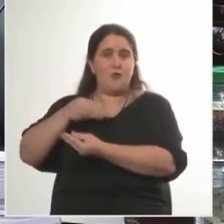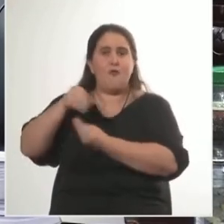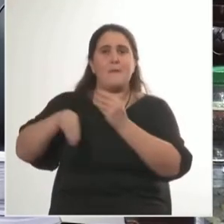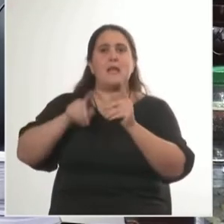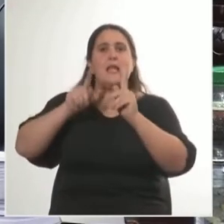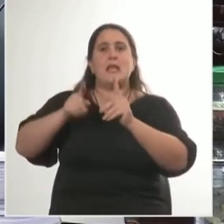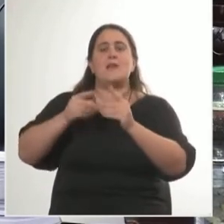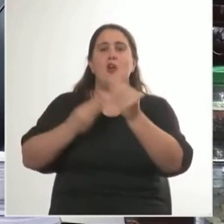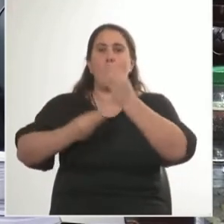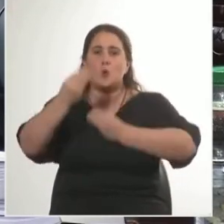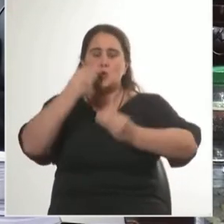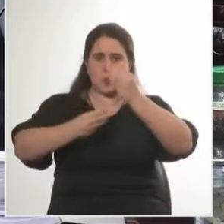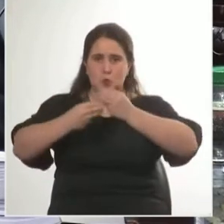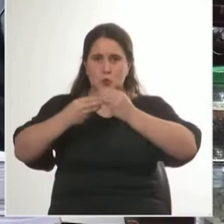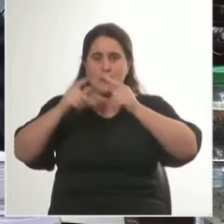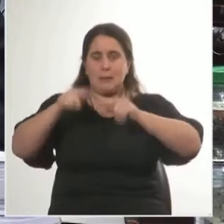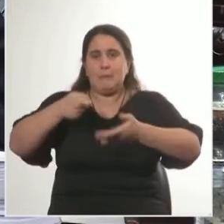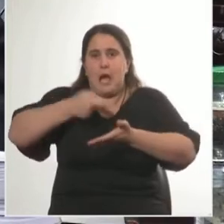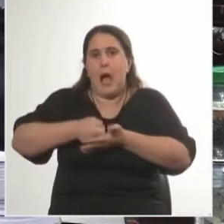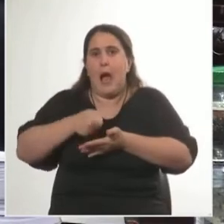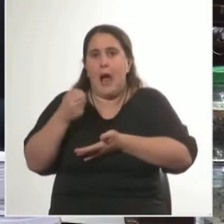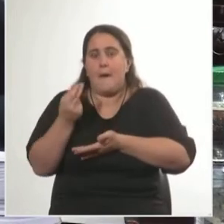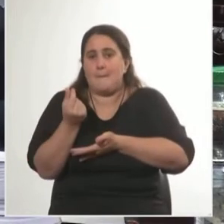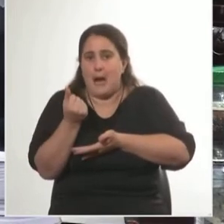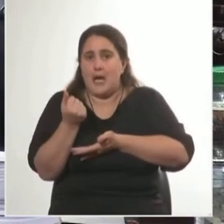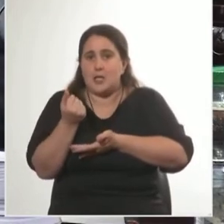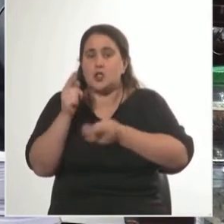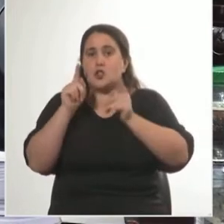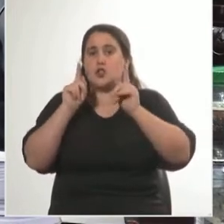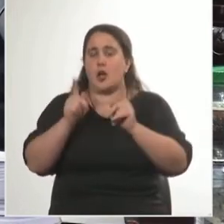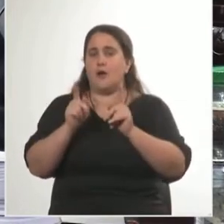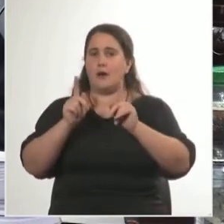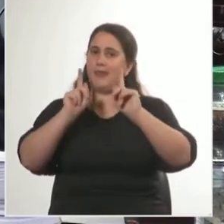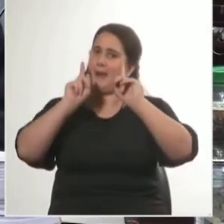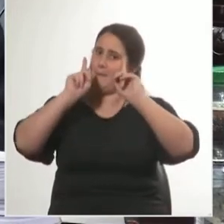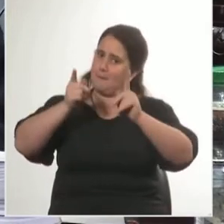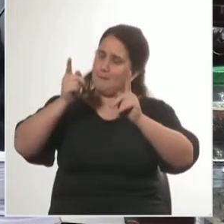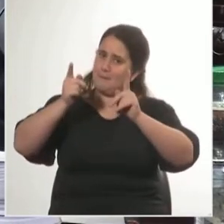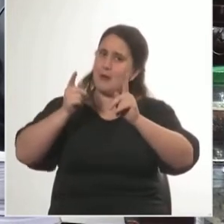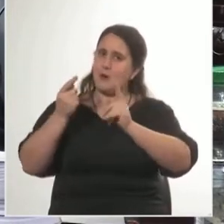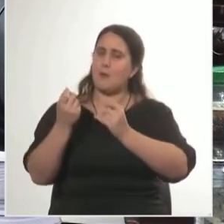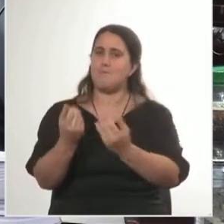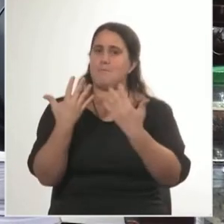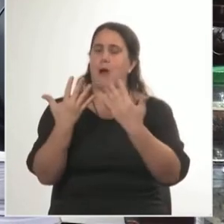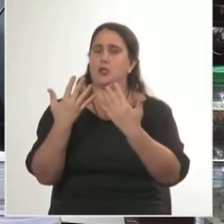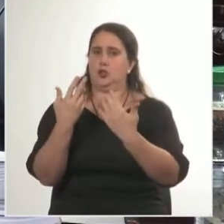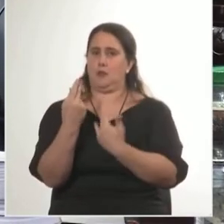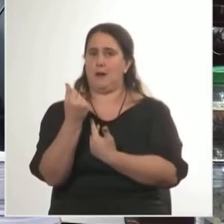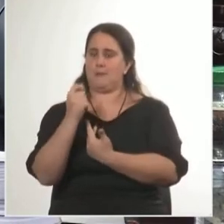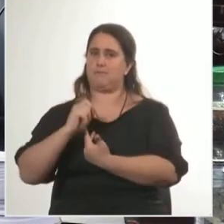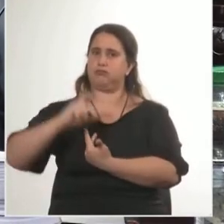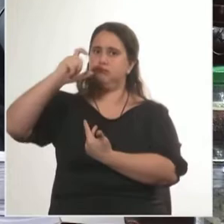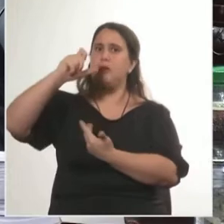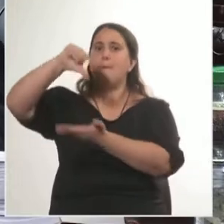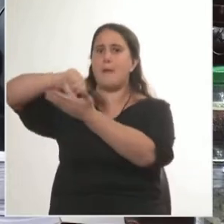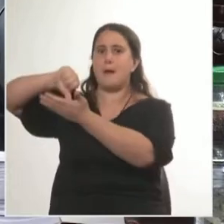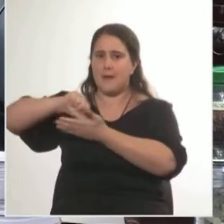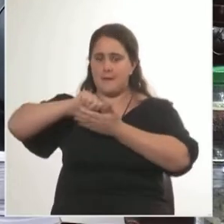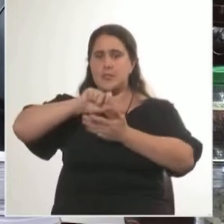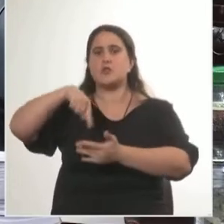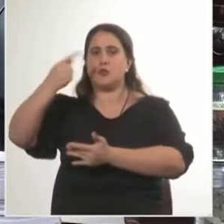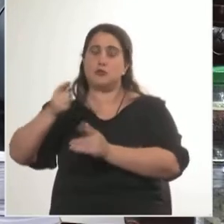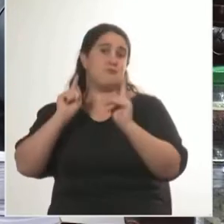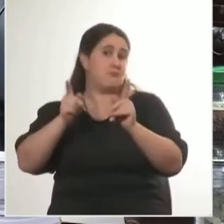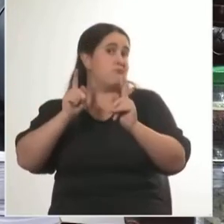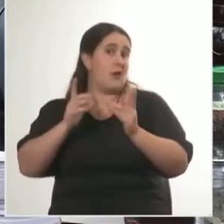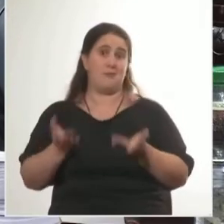tienen que consumir y pagar los precios que implican también el impacto de precios mayores a nivel internacional. Es el mismo